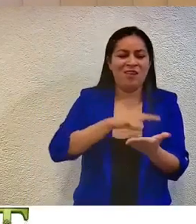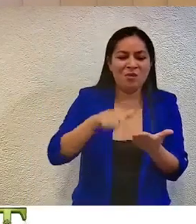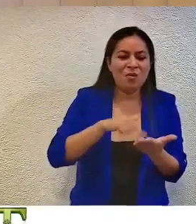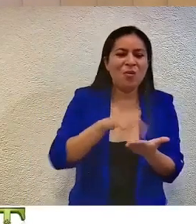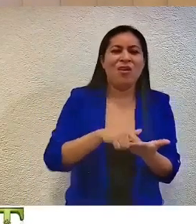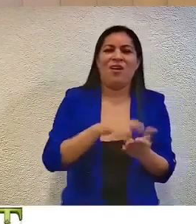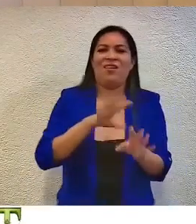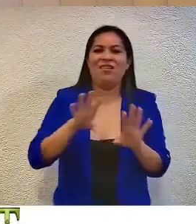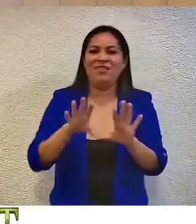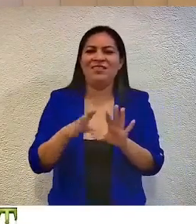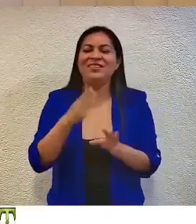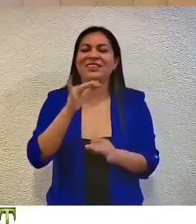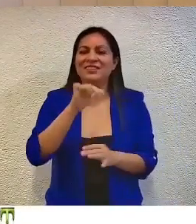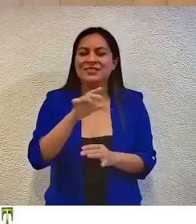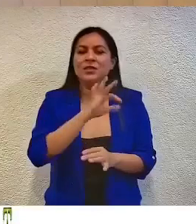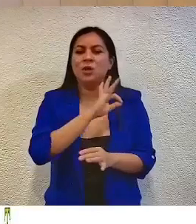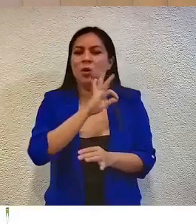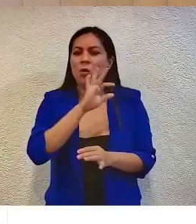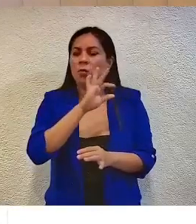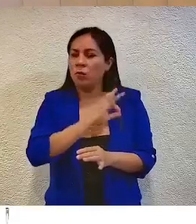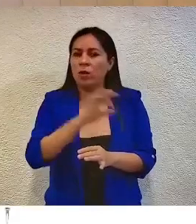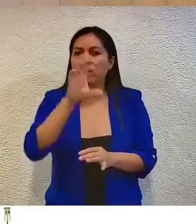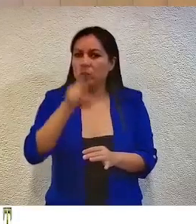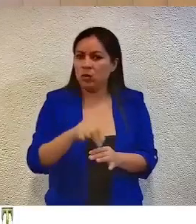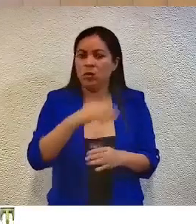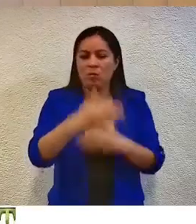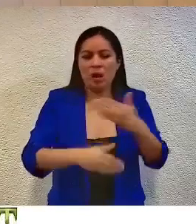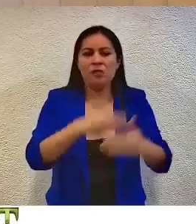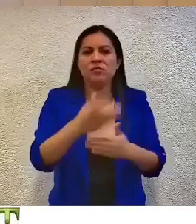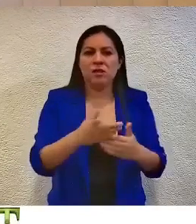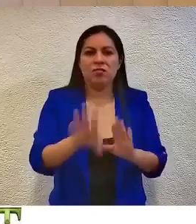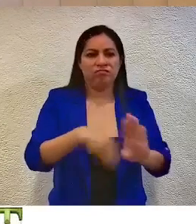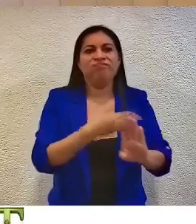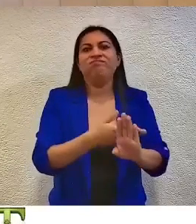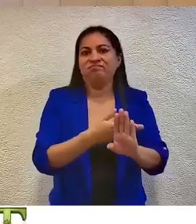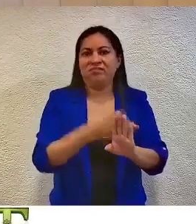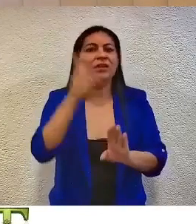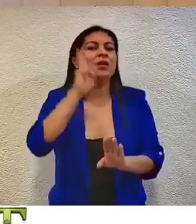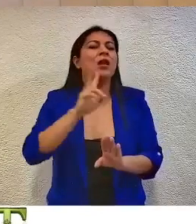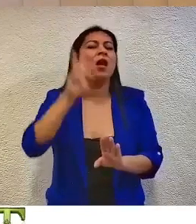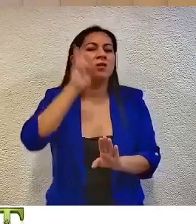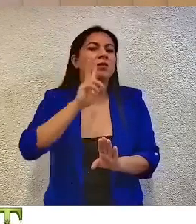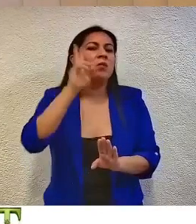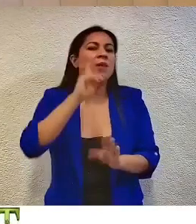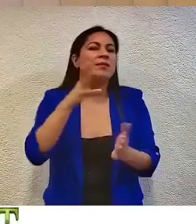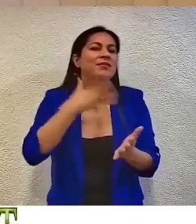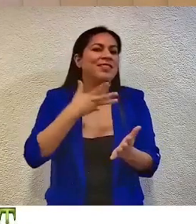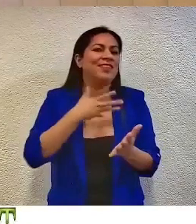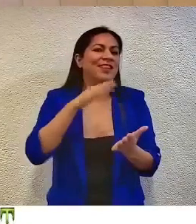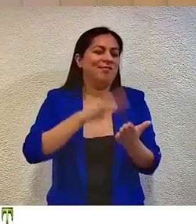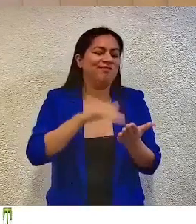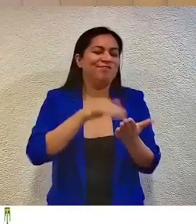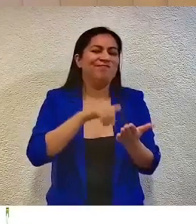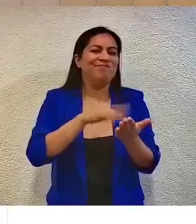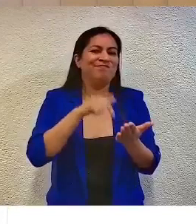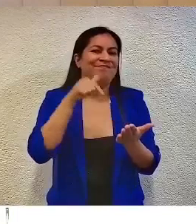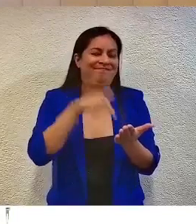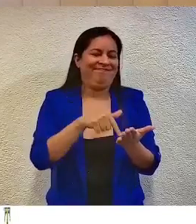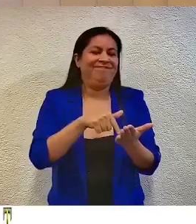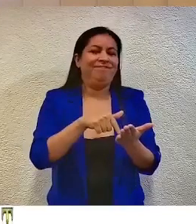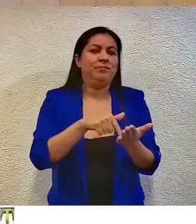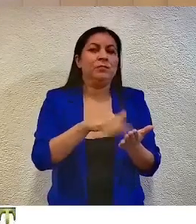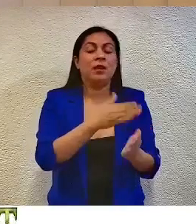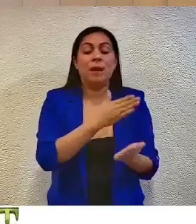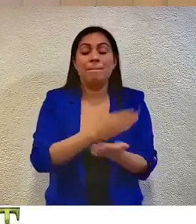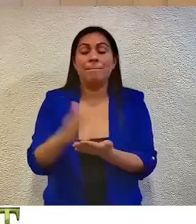si se acreditan los hechos denunciados mediante la valoración de los elementos de prueba existentes en el expediente. Por